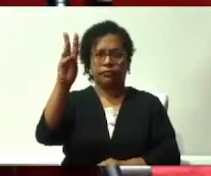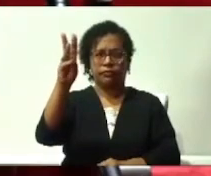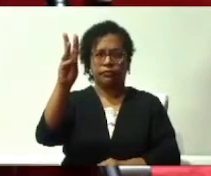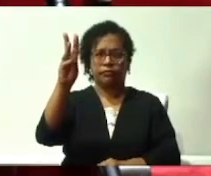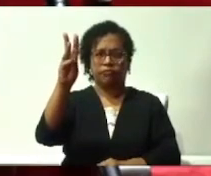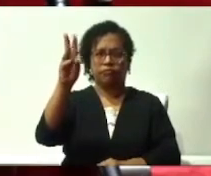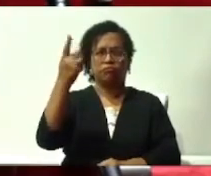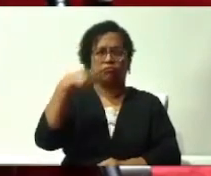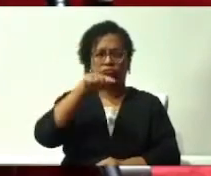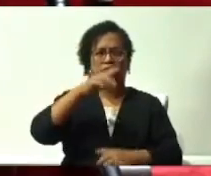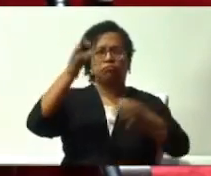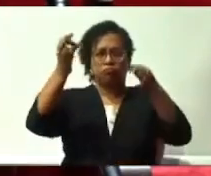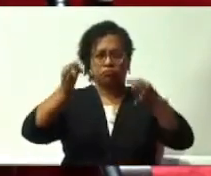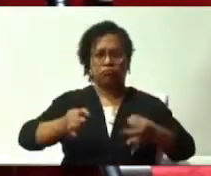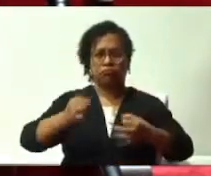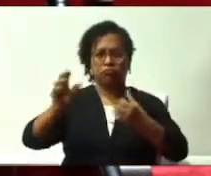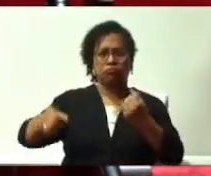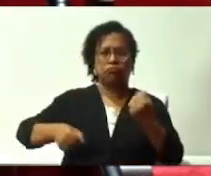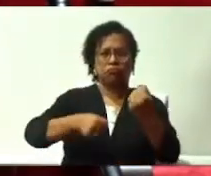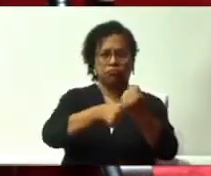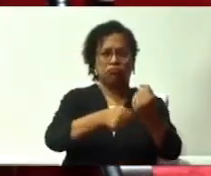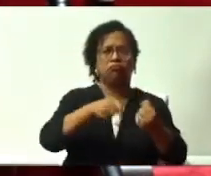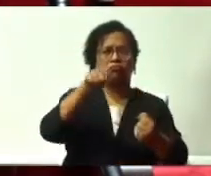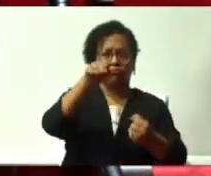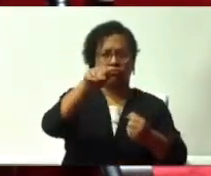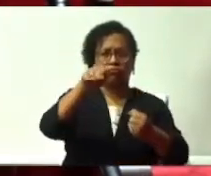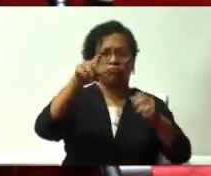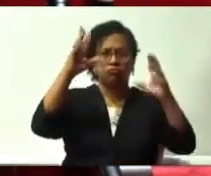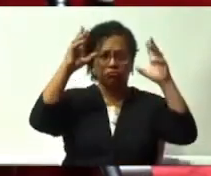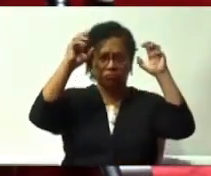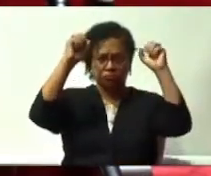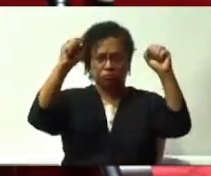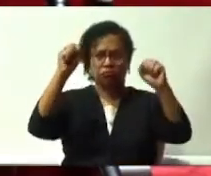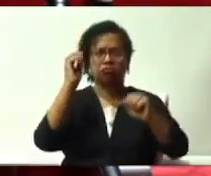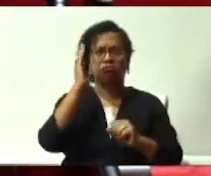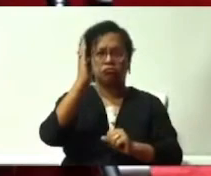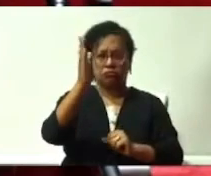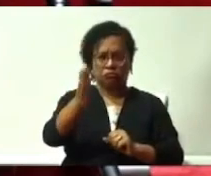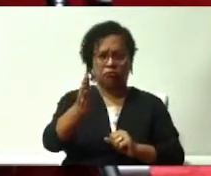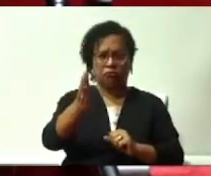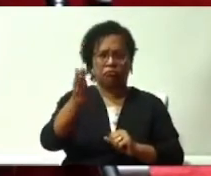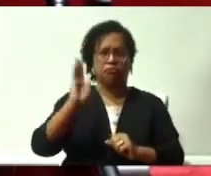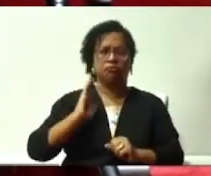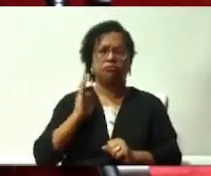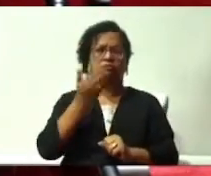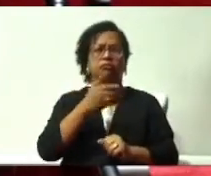No hemos ido nunca a una alianza sobre la base